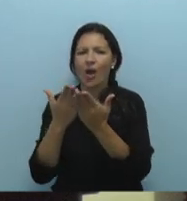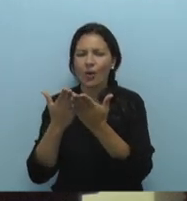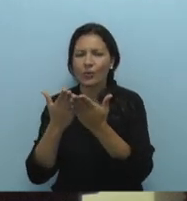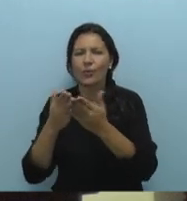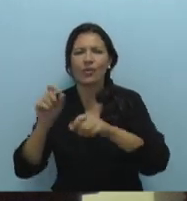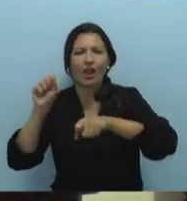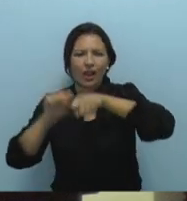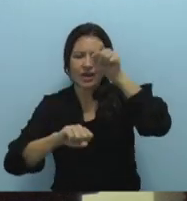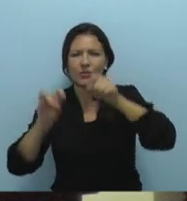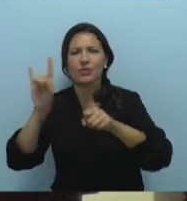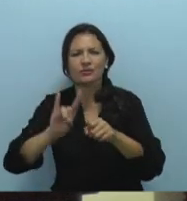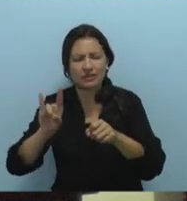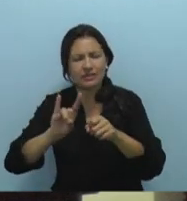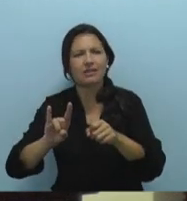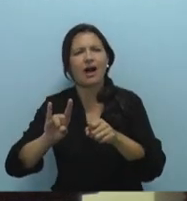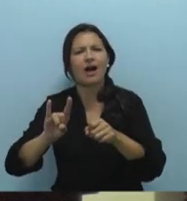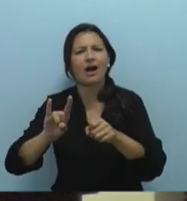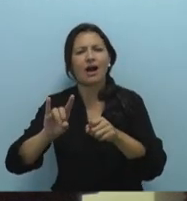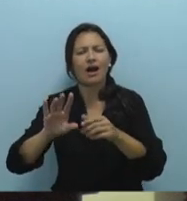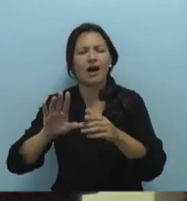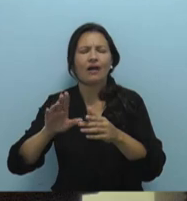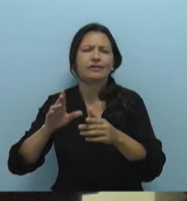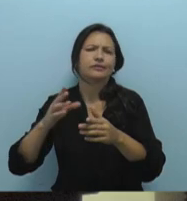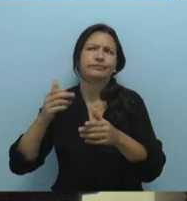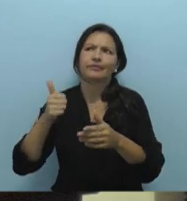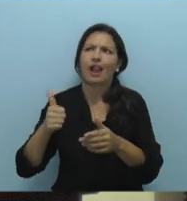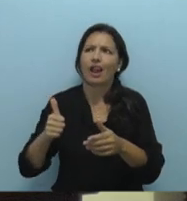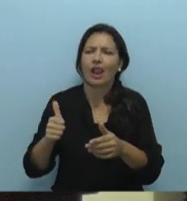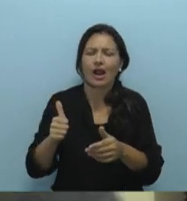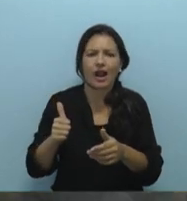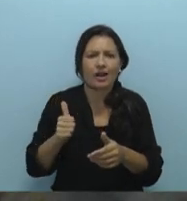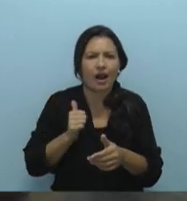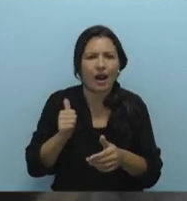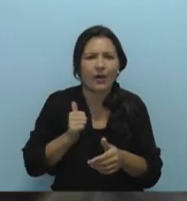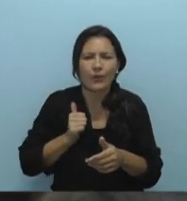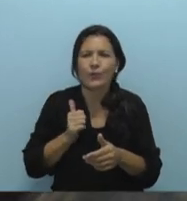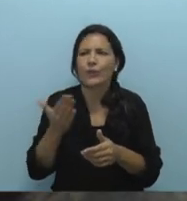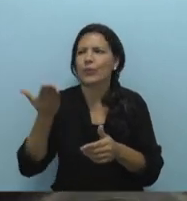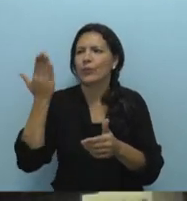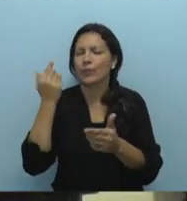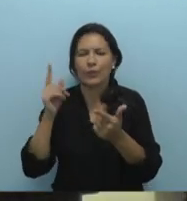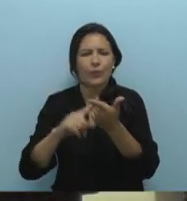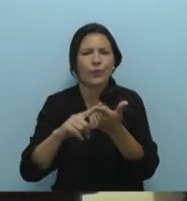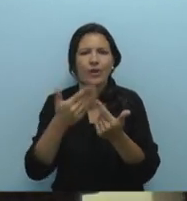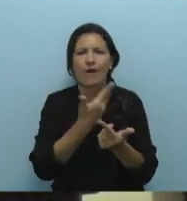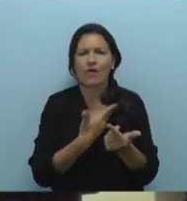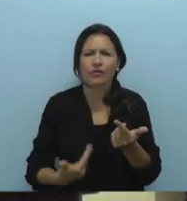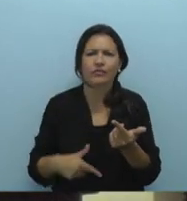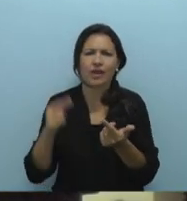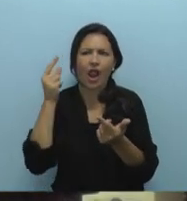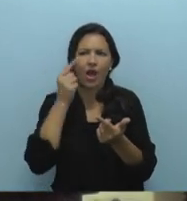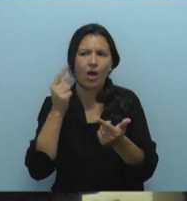recordar, ¿no? Durante la dictadura militar, durante el menemismo, durante el gobierno de Macri. Bueno, no